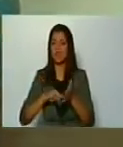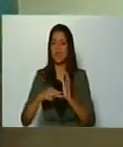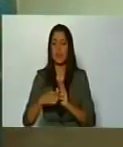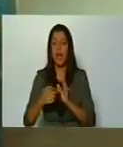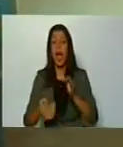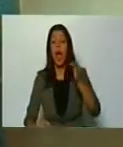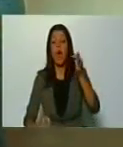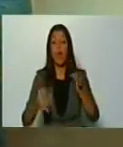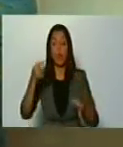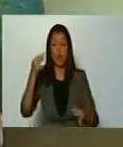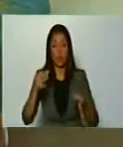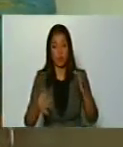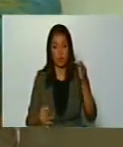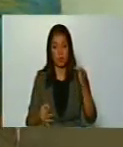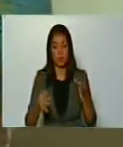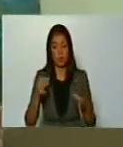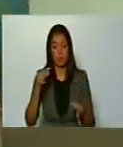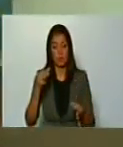justicia.